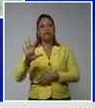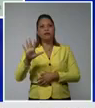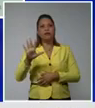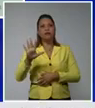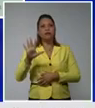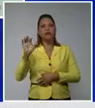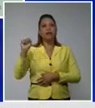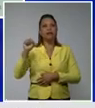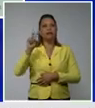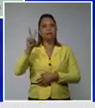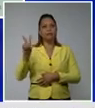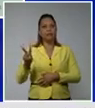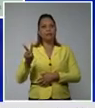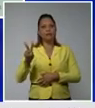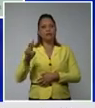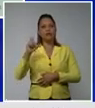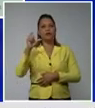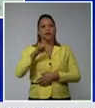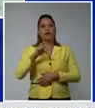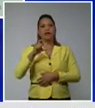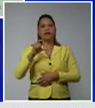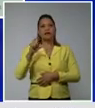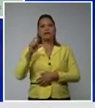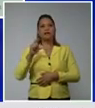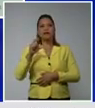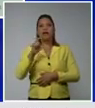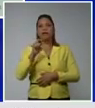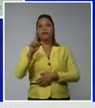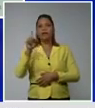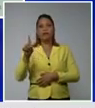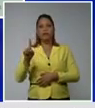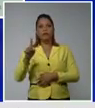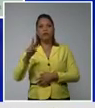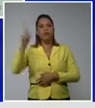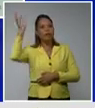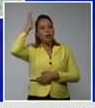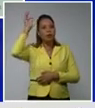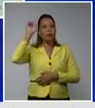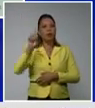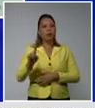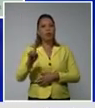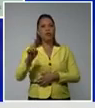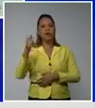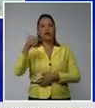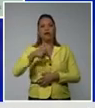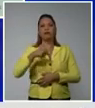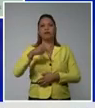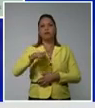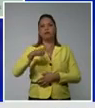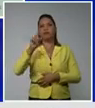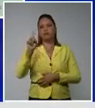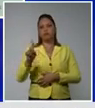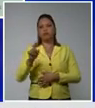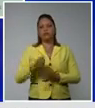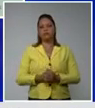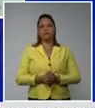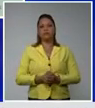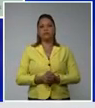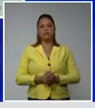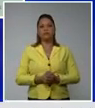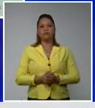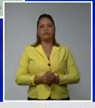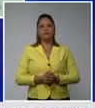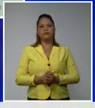2, Cabaiguán, Tahuasco y Jatibonico con 1 cada uno. Ciego de